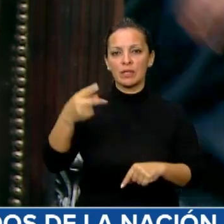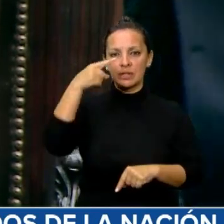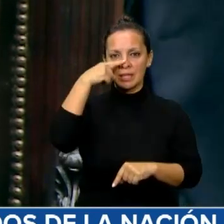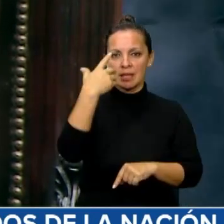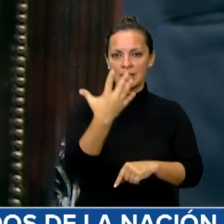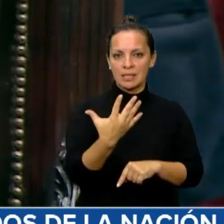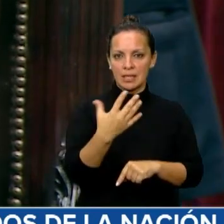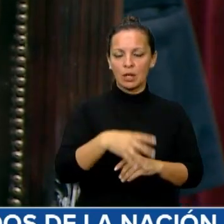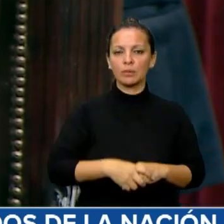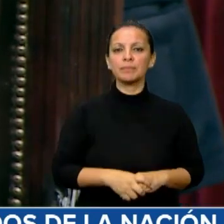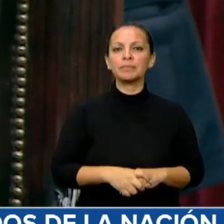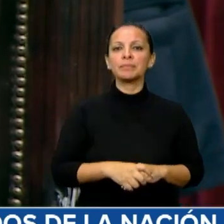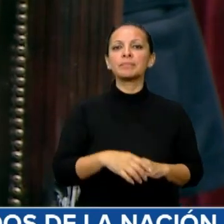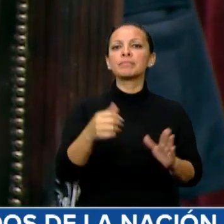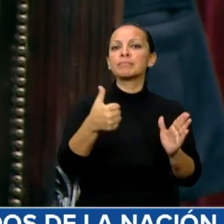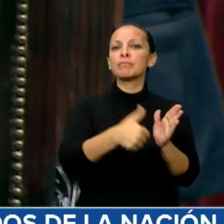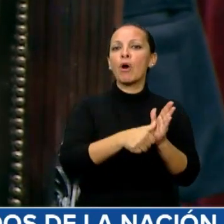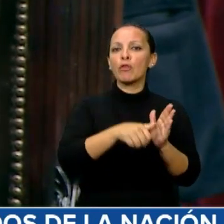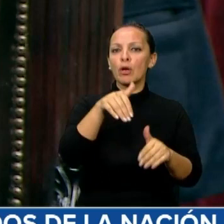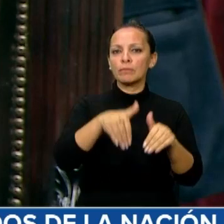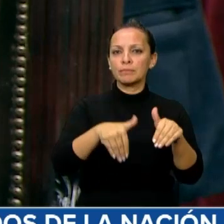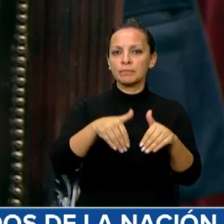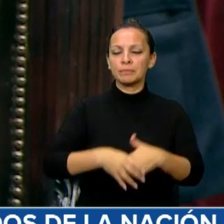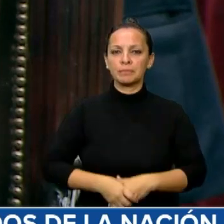275. Sírvanse marcar su voto.